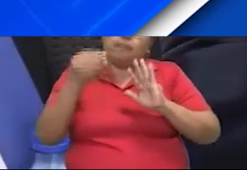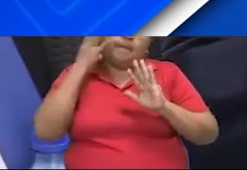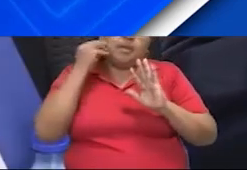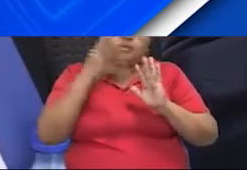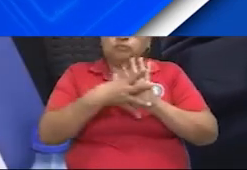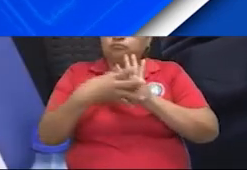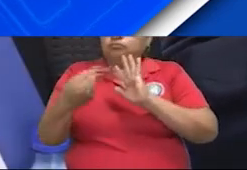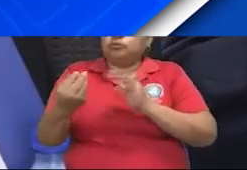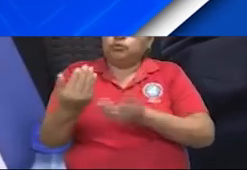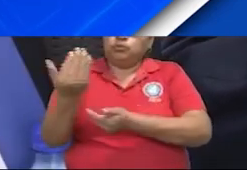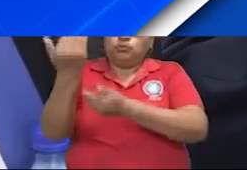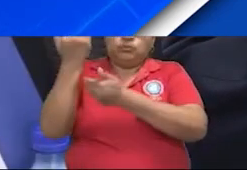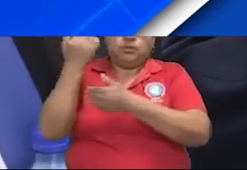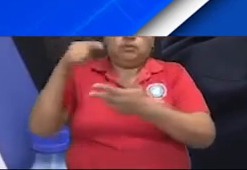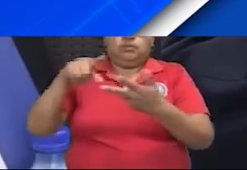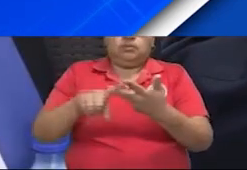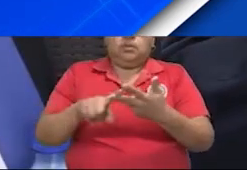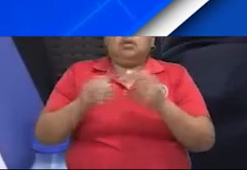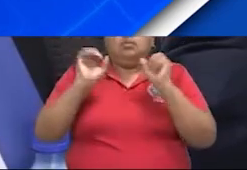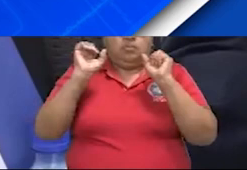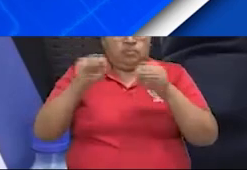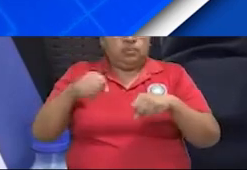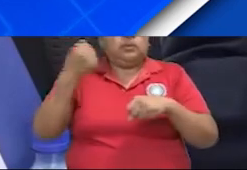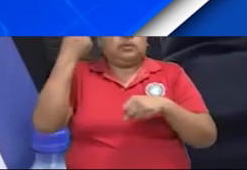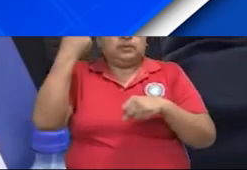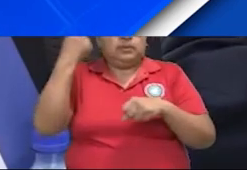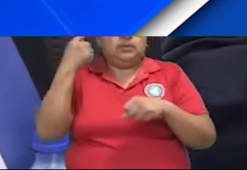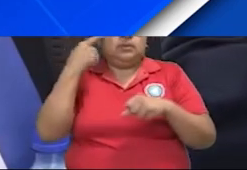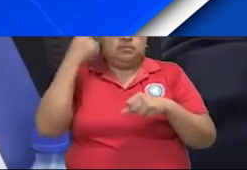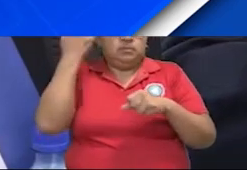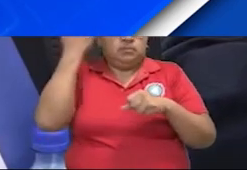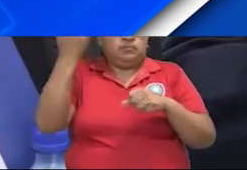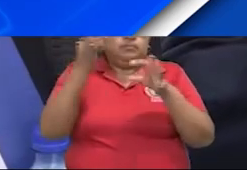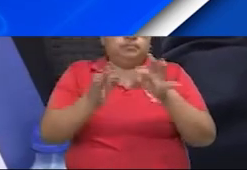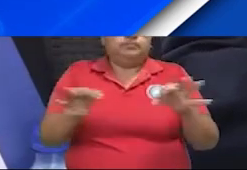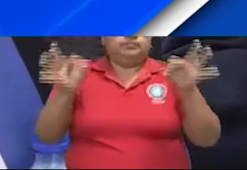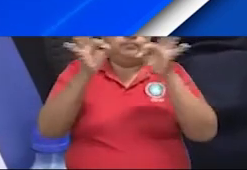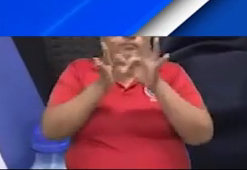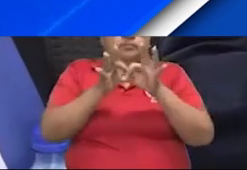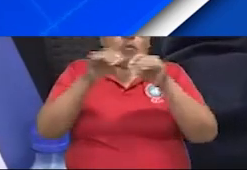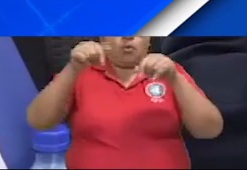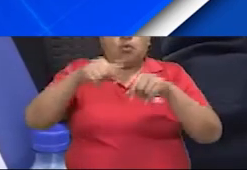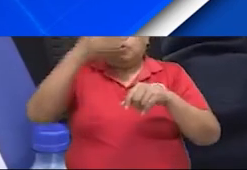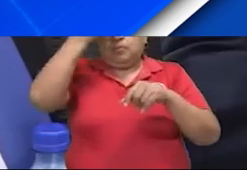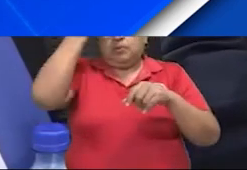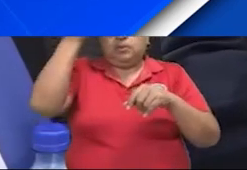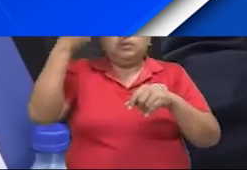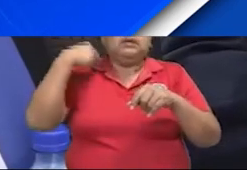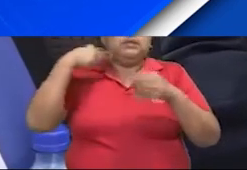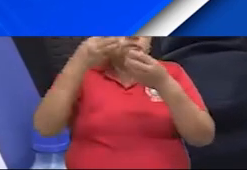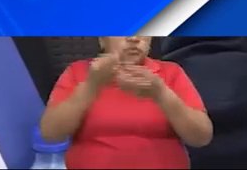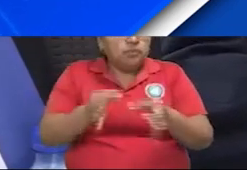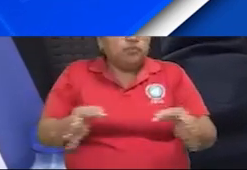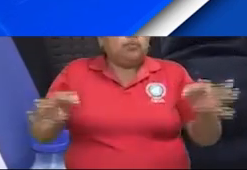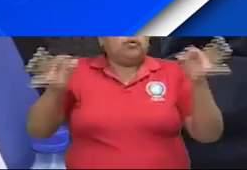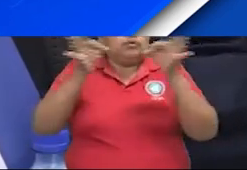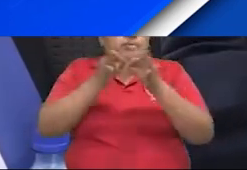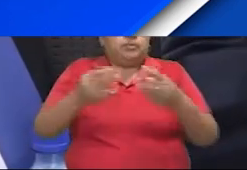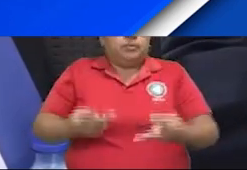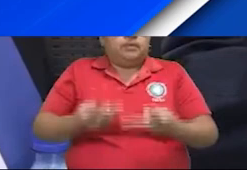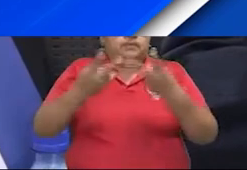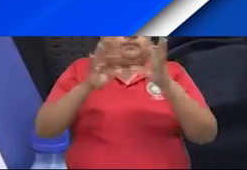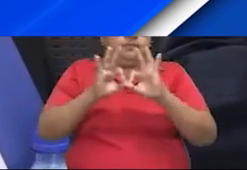nietas, permitiendo así comprender el principio hoy olvidado y que son esenciales para una